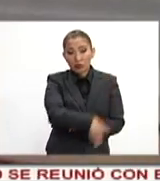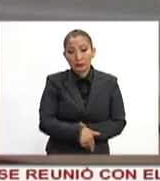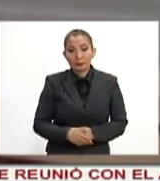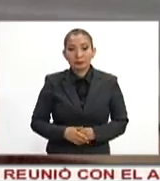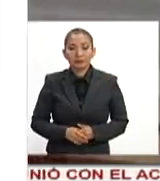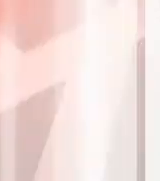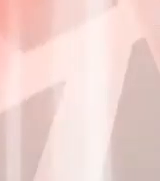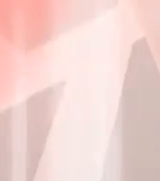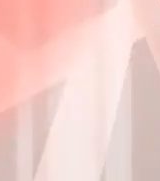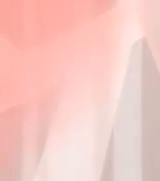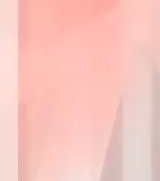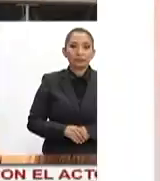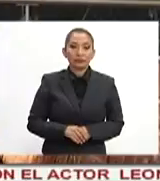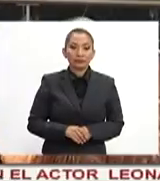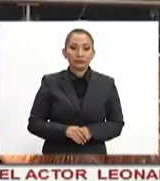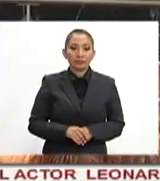víctimas.